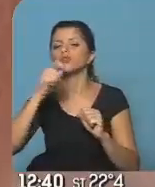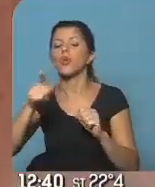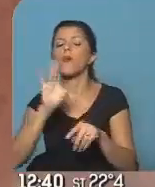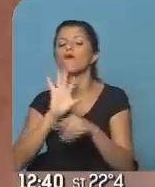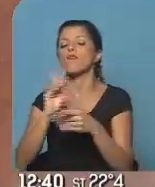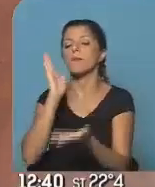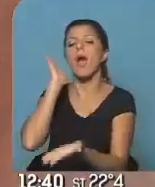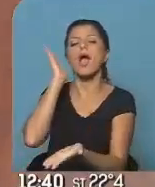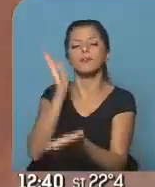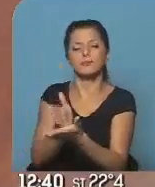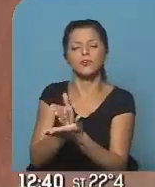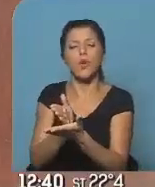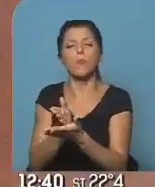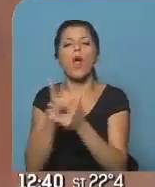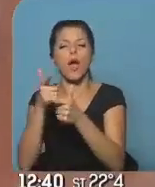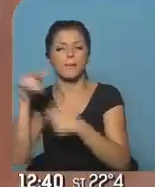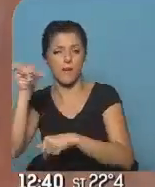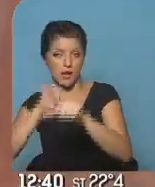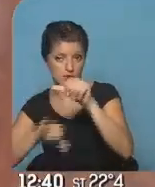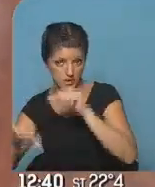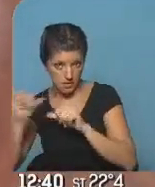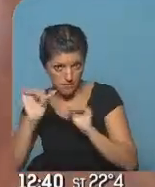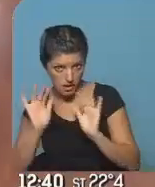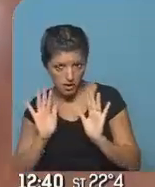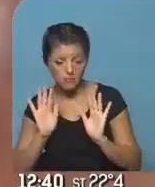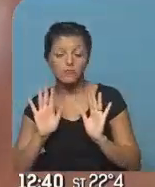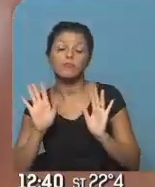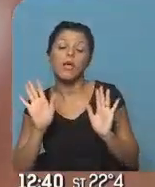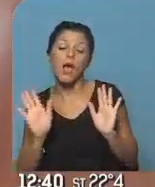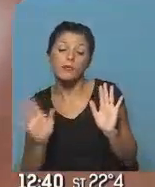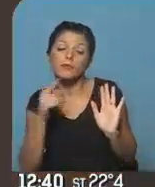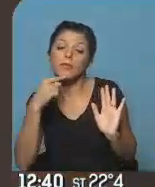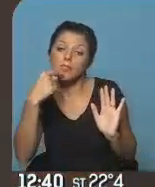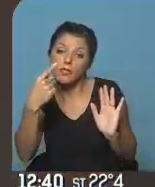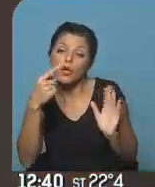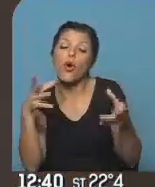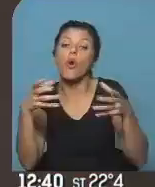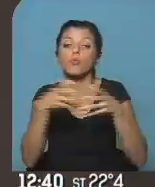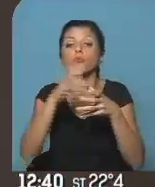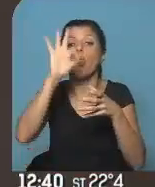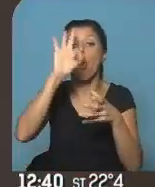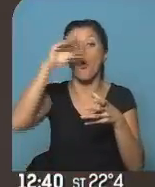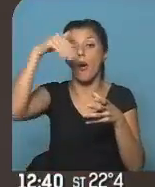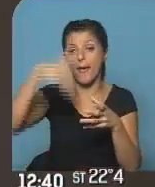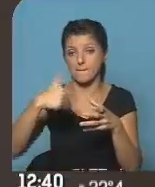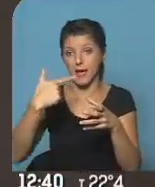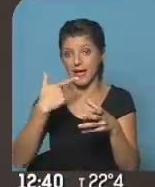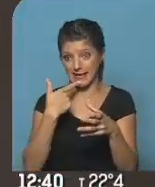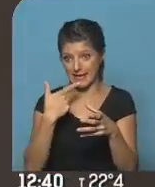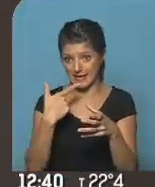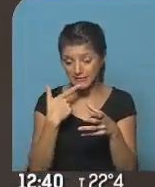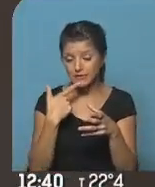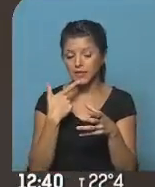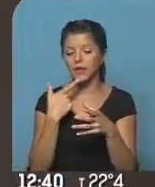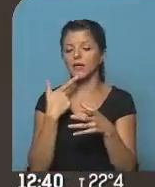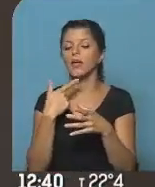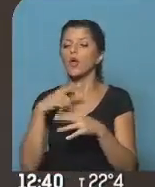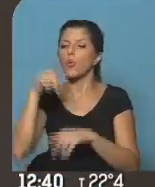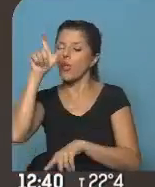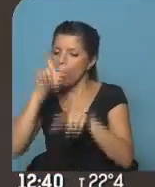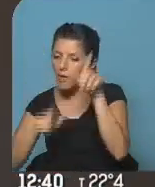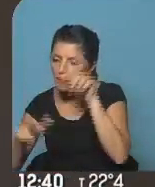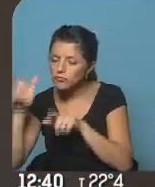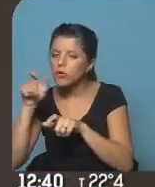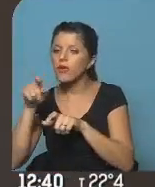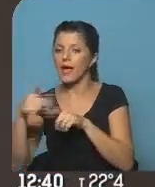químicas, que es lo que al menos advirtió la Organización Mundial de la Salud por el estado en el cual encontraron a aquellos que